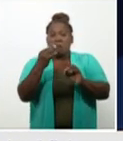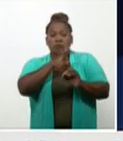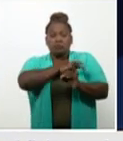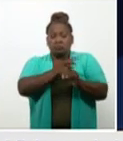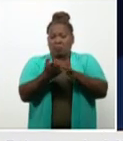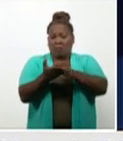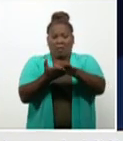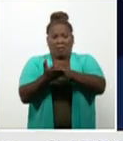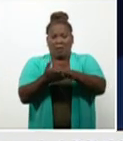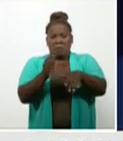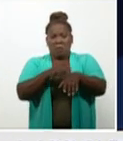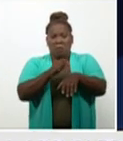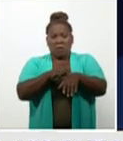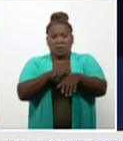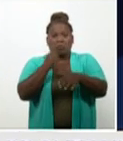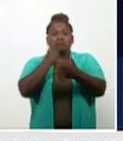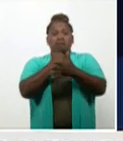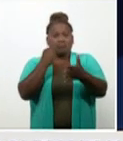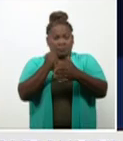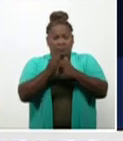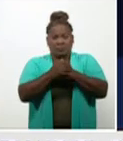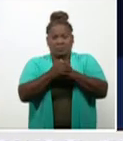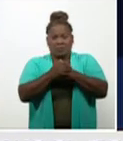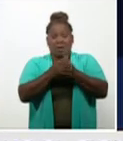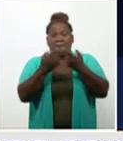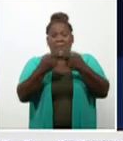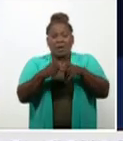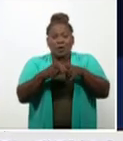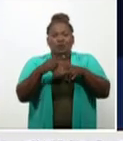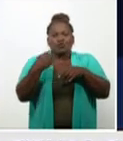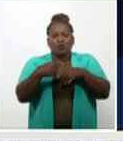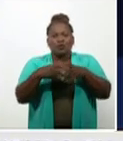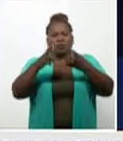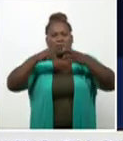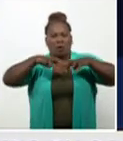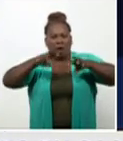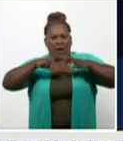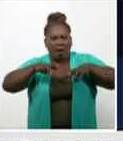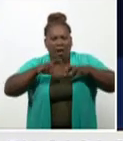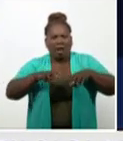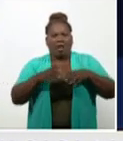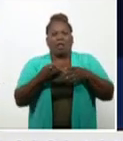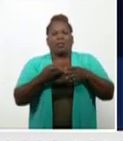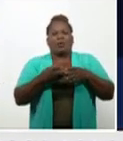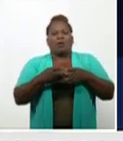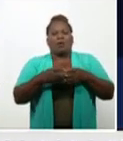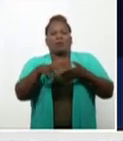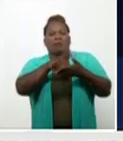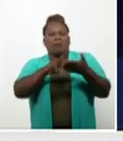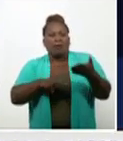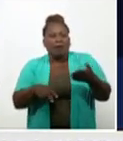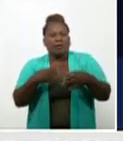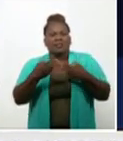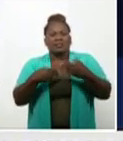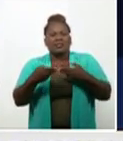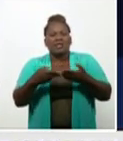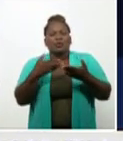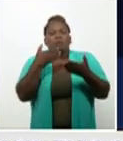momento del diagnóstico, pero buscando, estudiando, realizando un número importante de